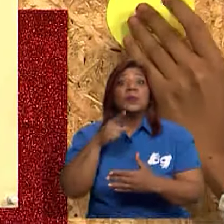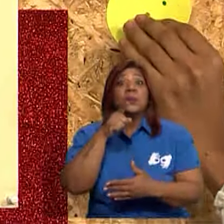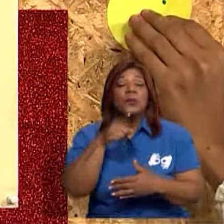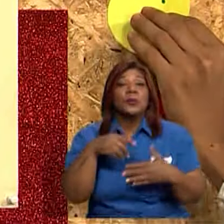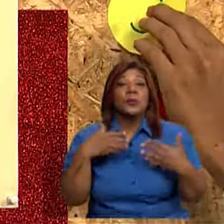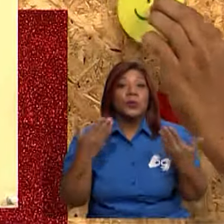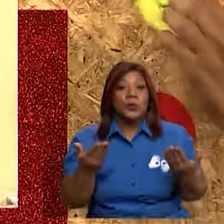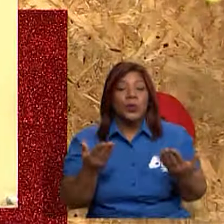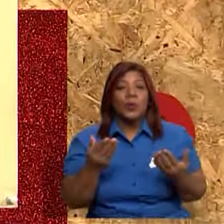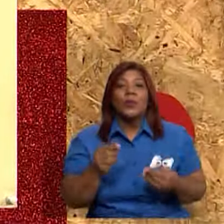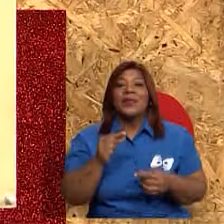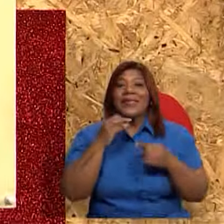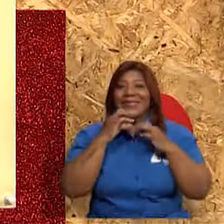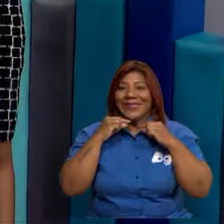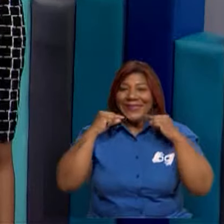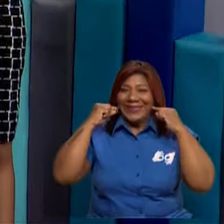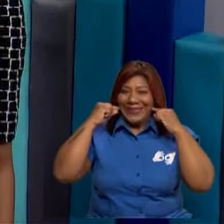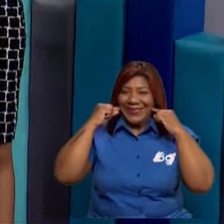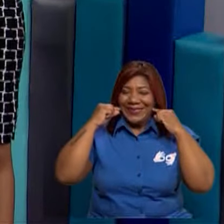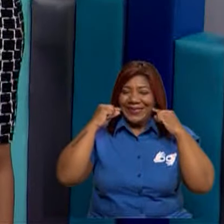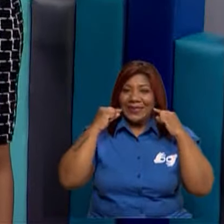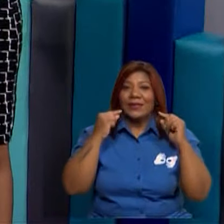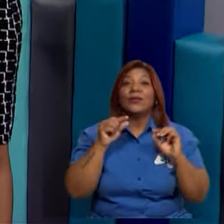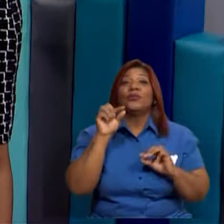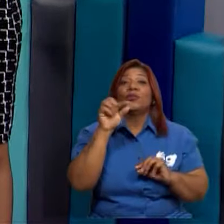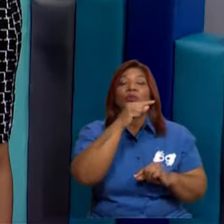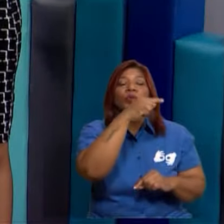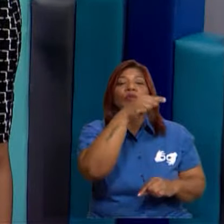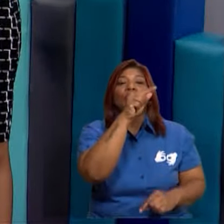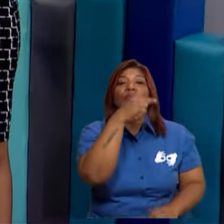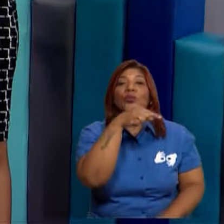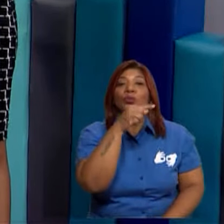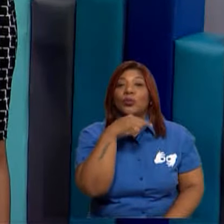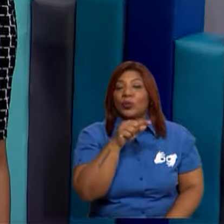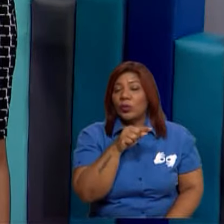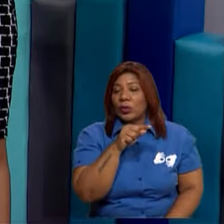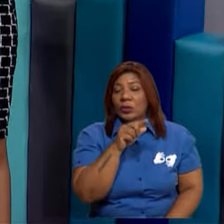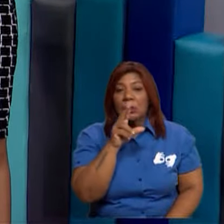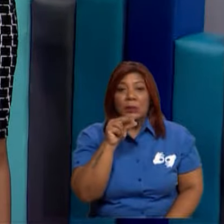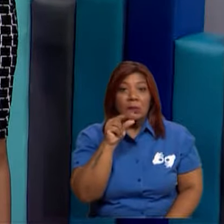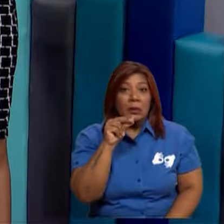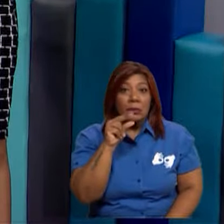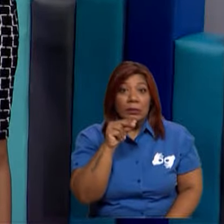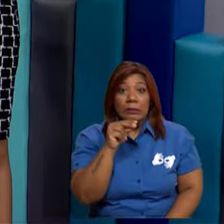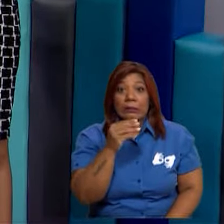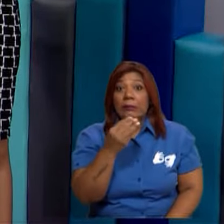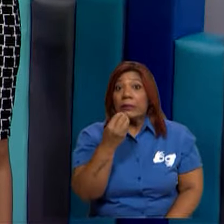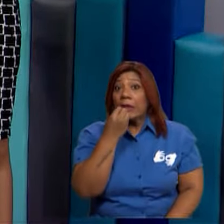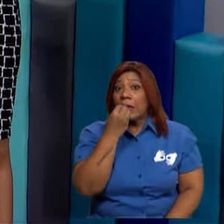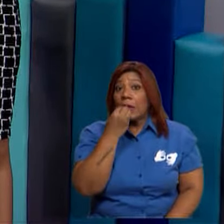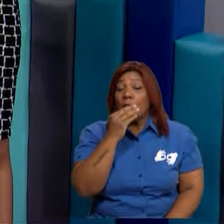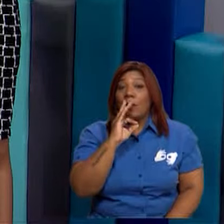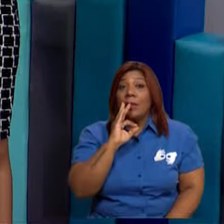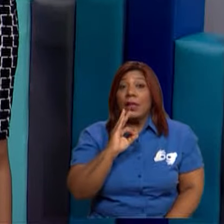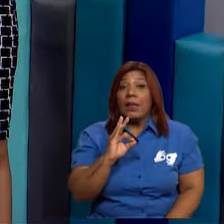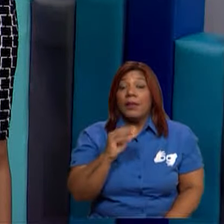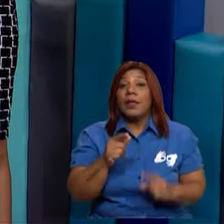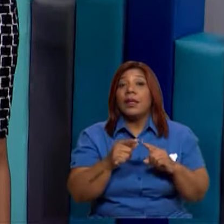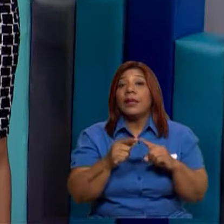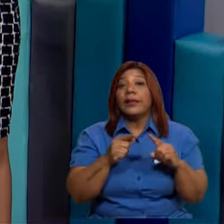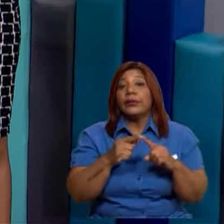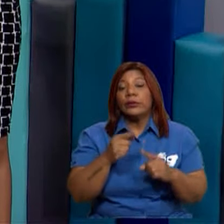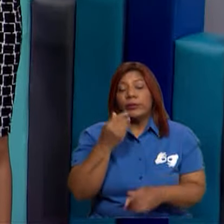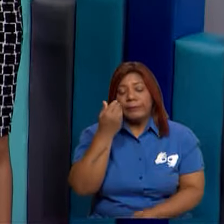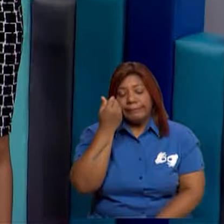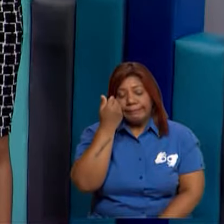a tener nuestra carita feliz. Si no lo hemos estado haciendo, tendremos una carita triste. ¿Por qué? Porque